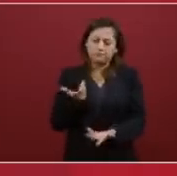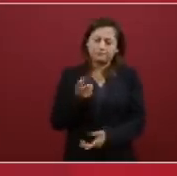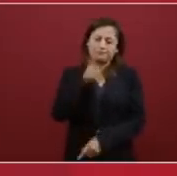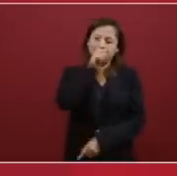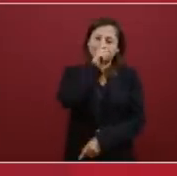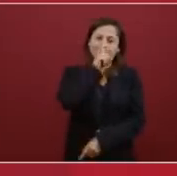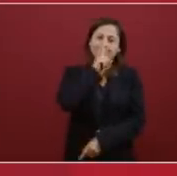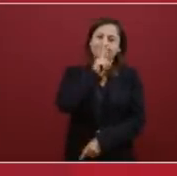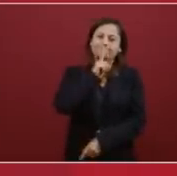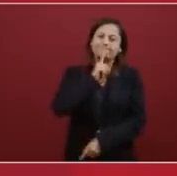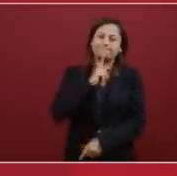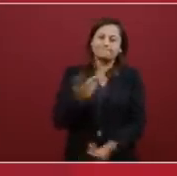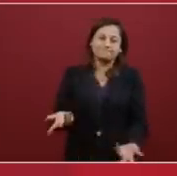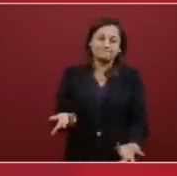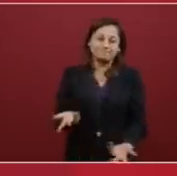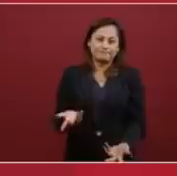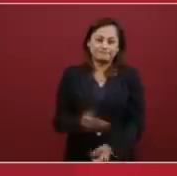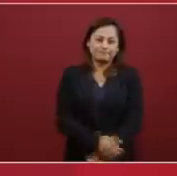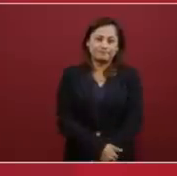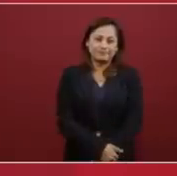No